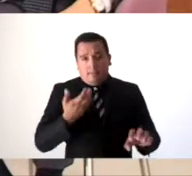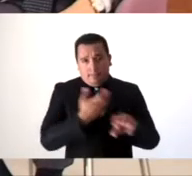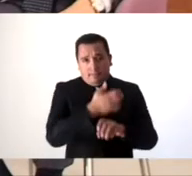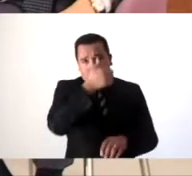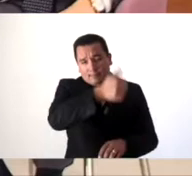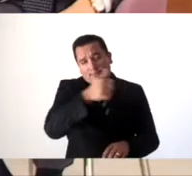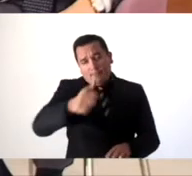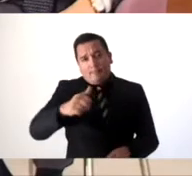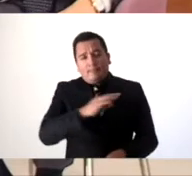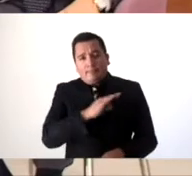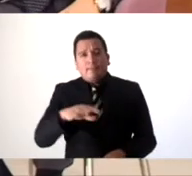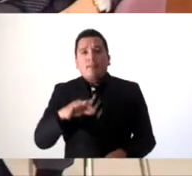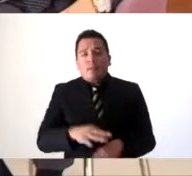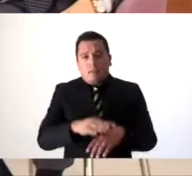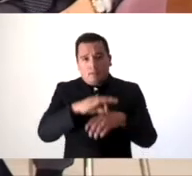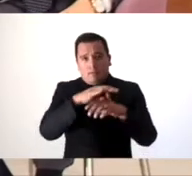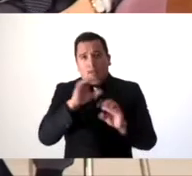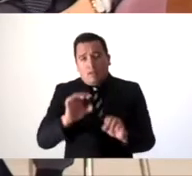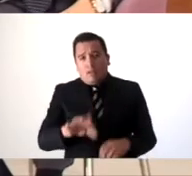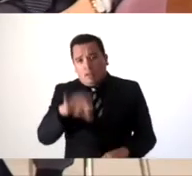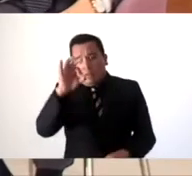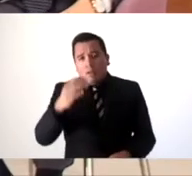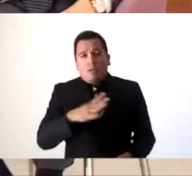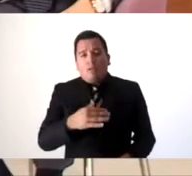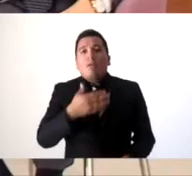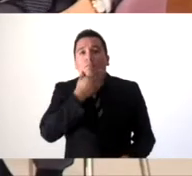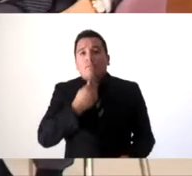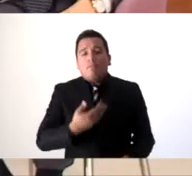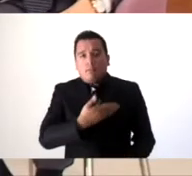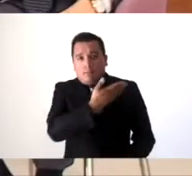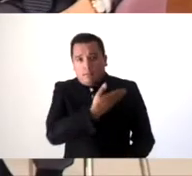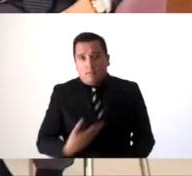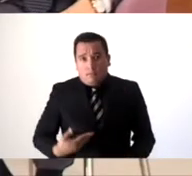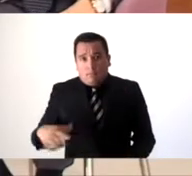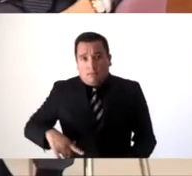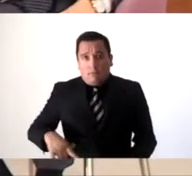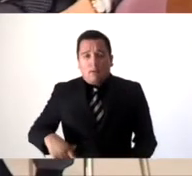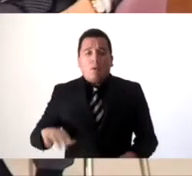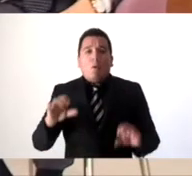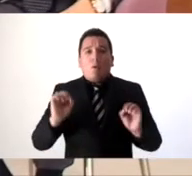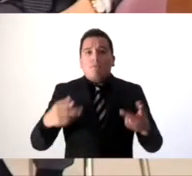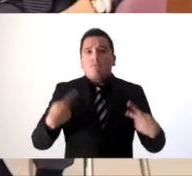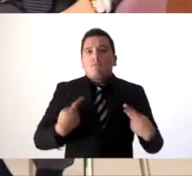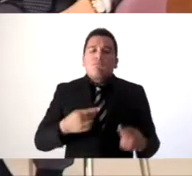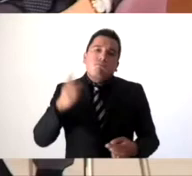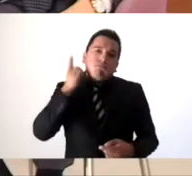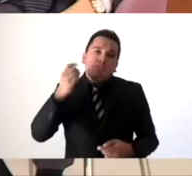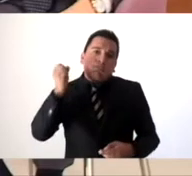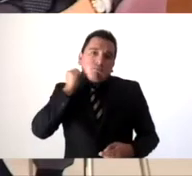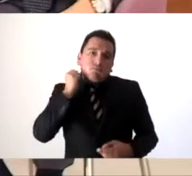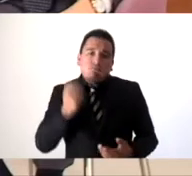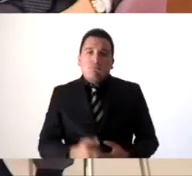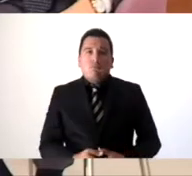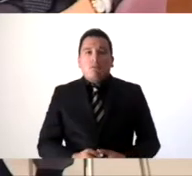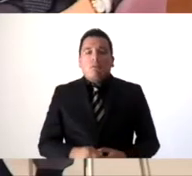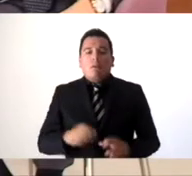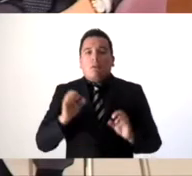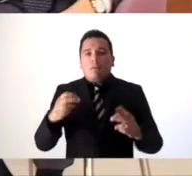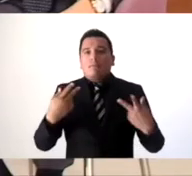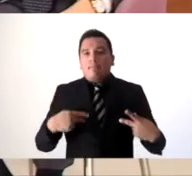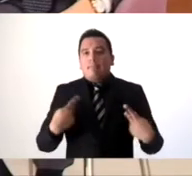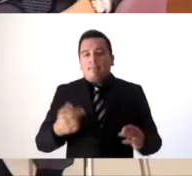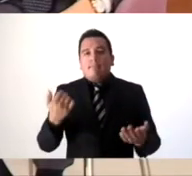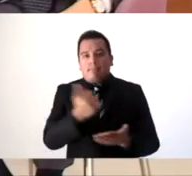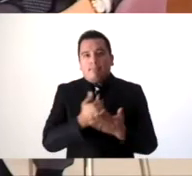tiene la posibilidad de elegir a su gobernador o gobernadora, a sus integrantes del Congreso, a